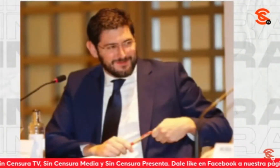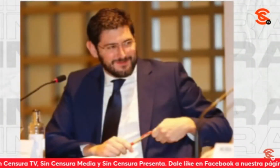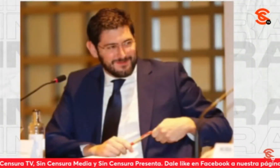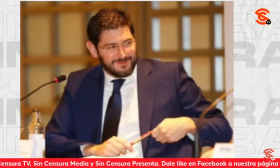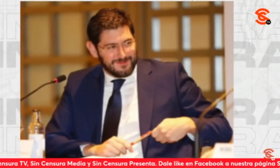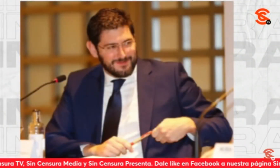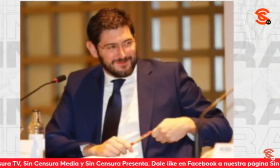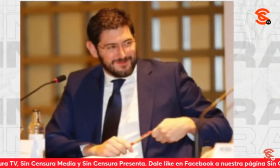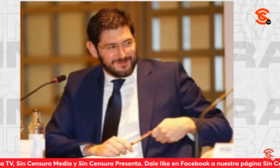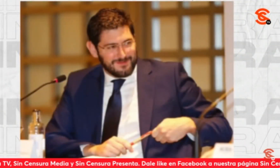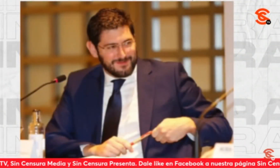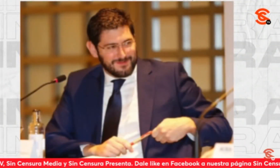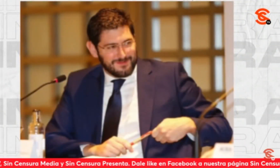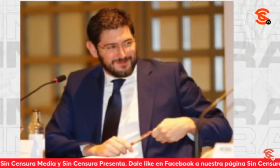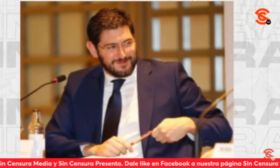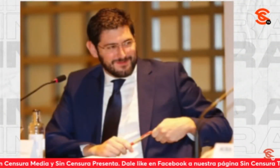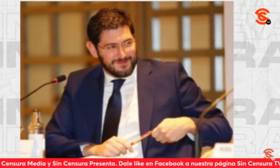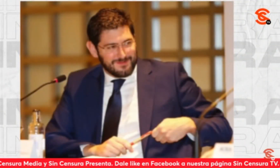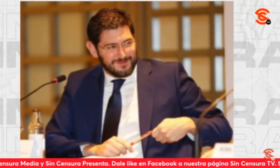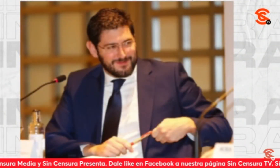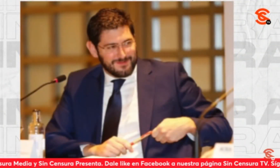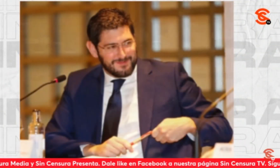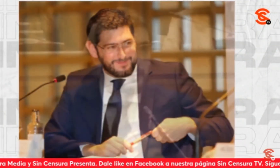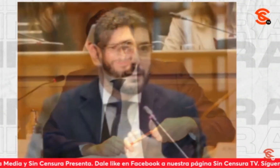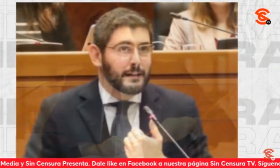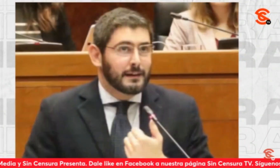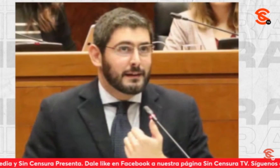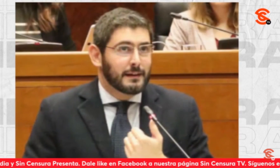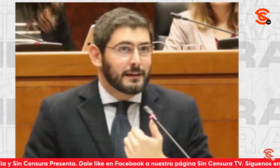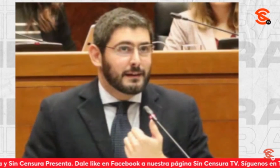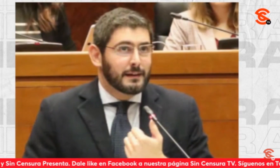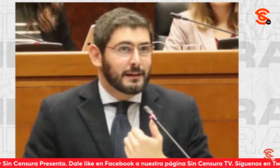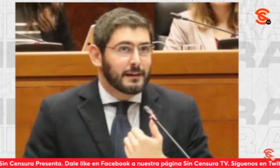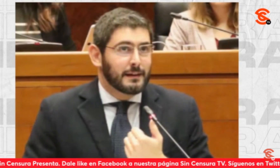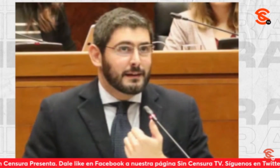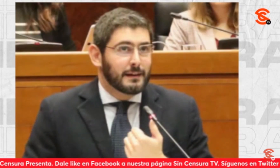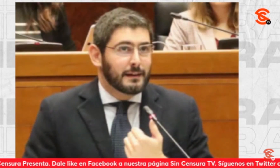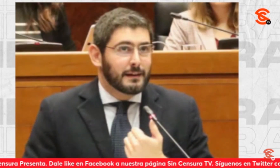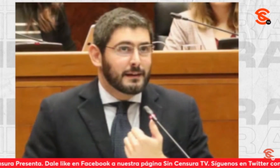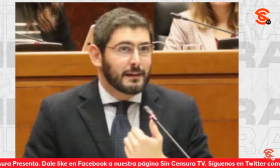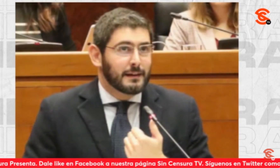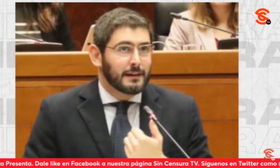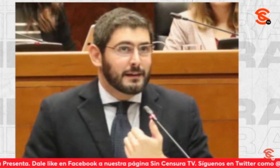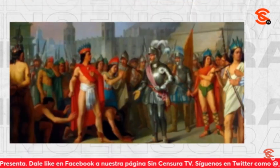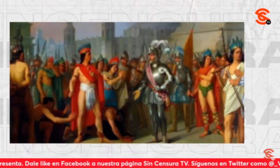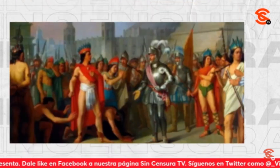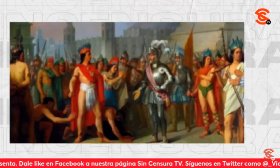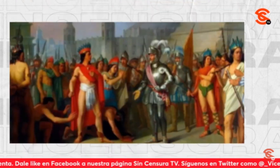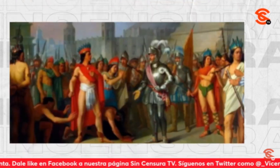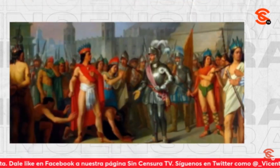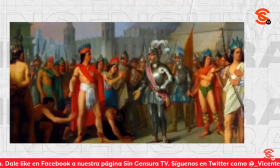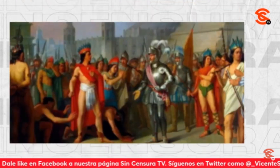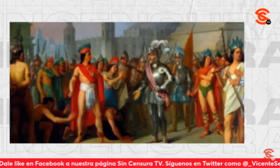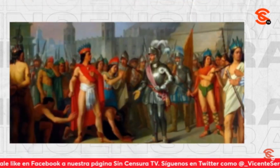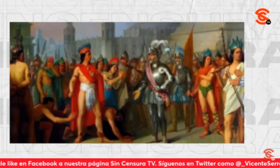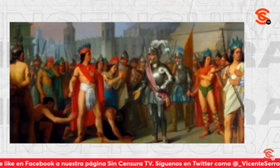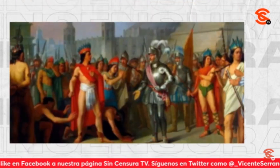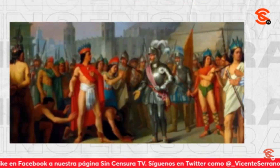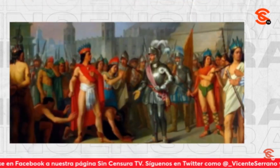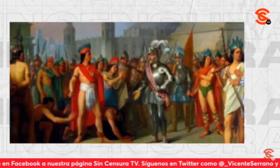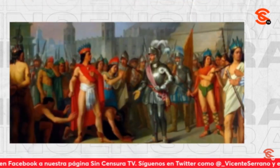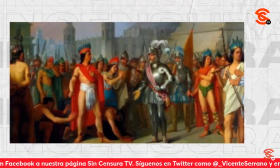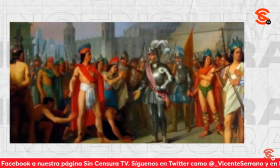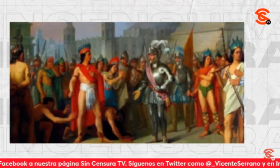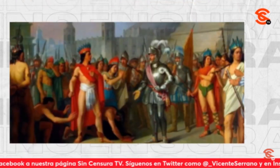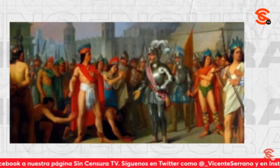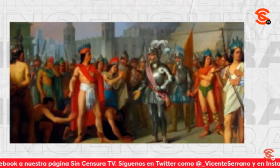Algo muy cuestionable, ¿no? No hubo violaciones masivas, evidentemente, matrimonios forzados para...